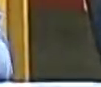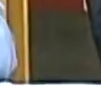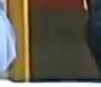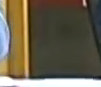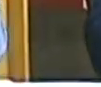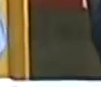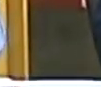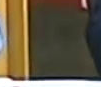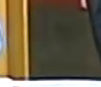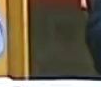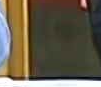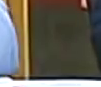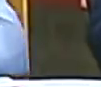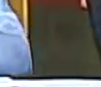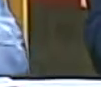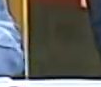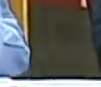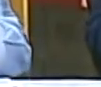May Santa,